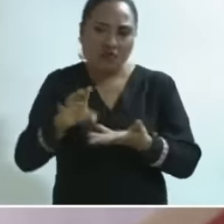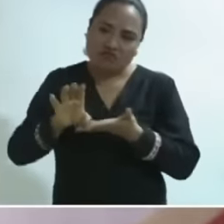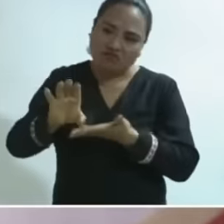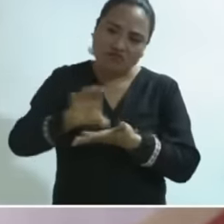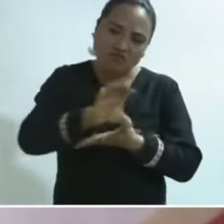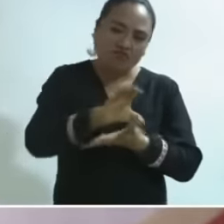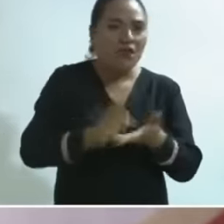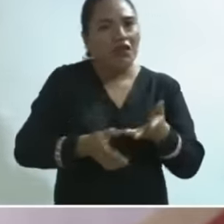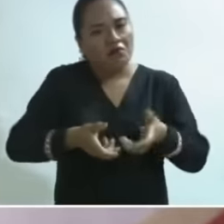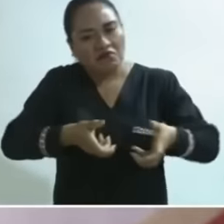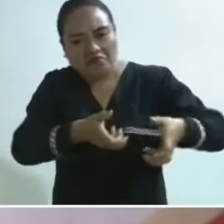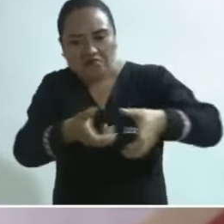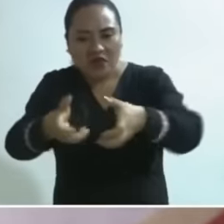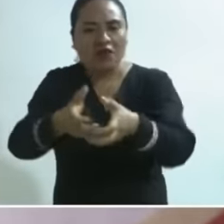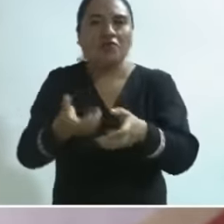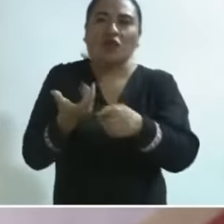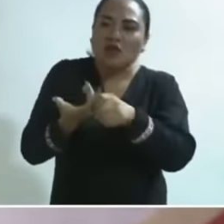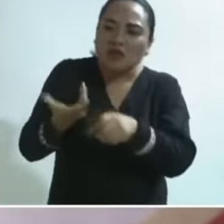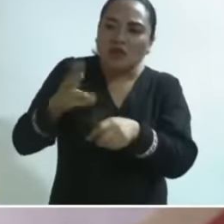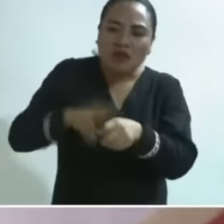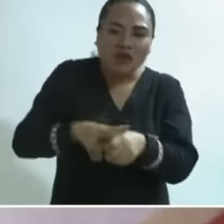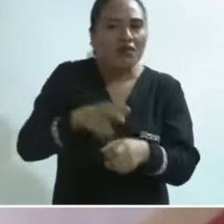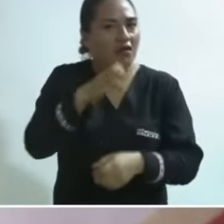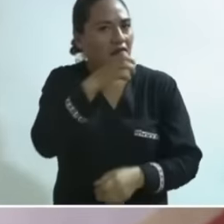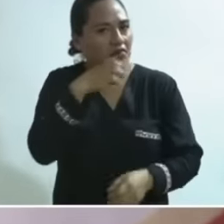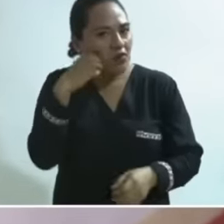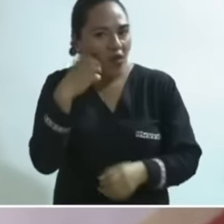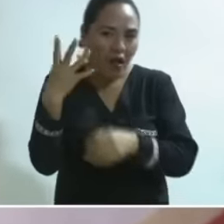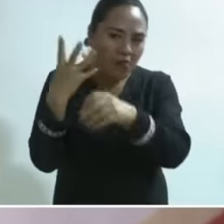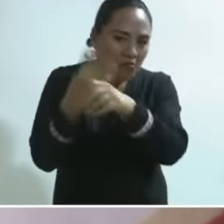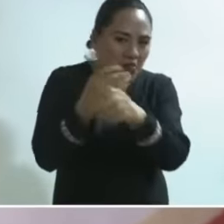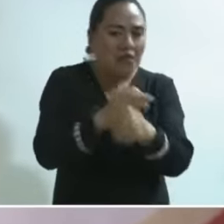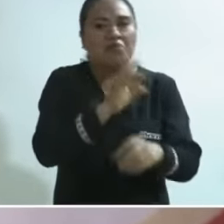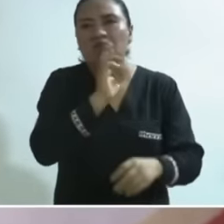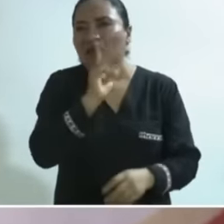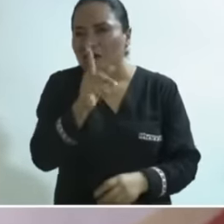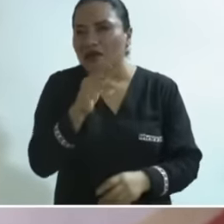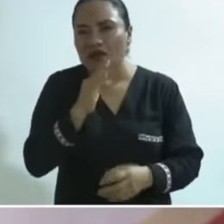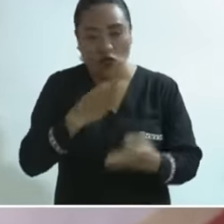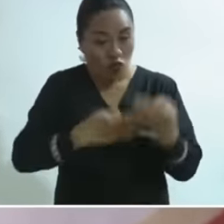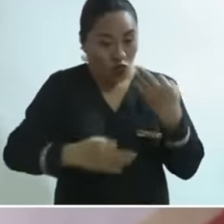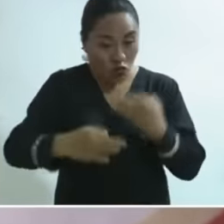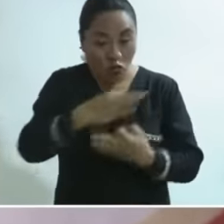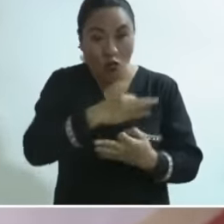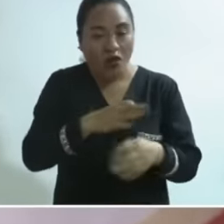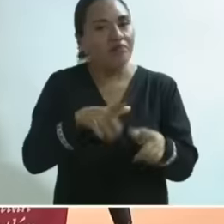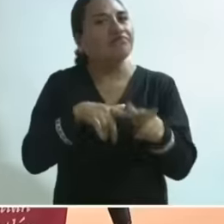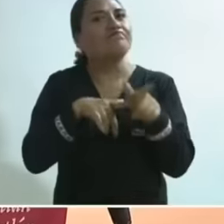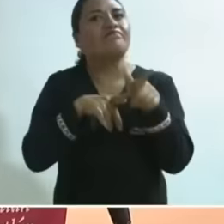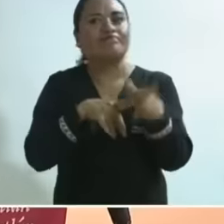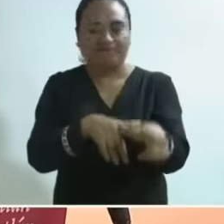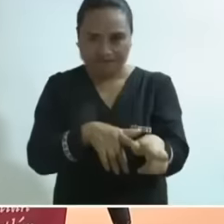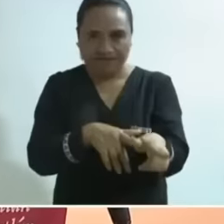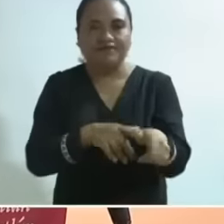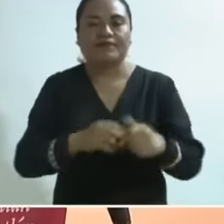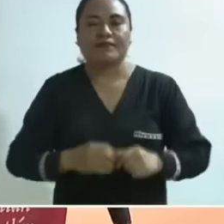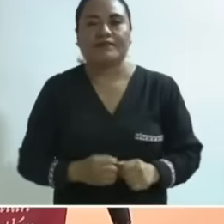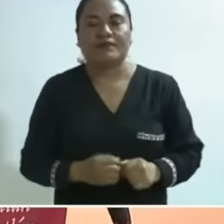las clínicas, mejore las escuelas. Y todos estos programas los vamos a continuar.